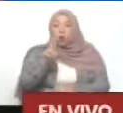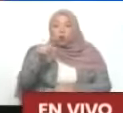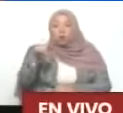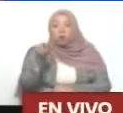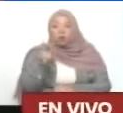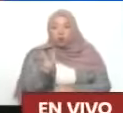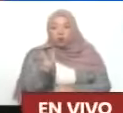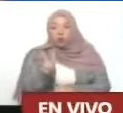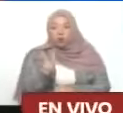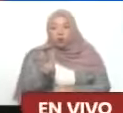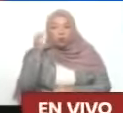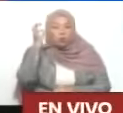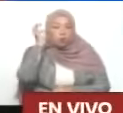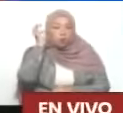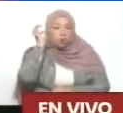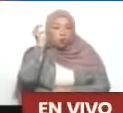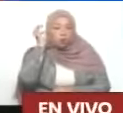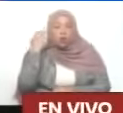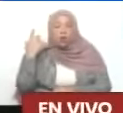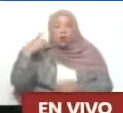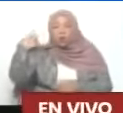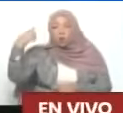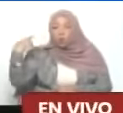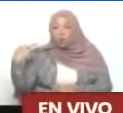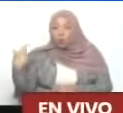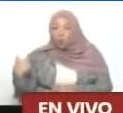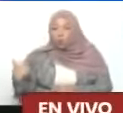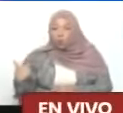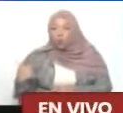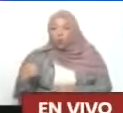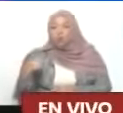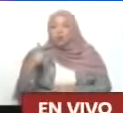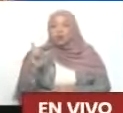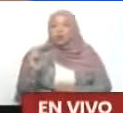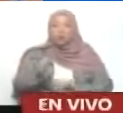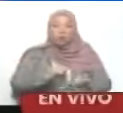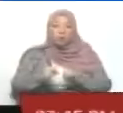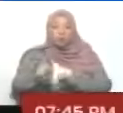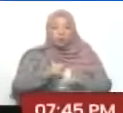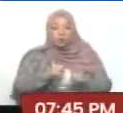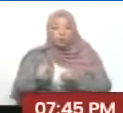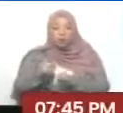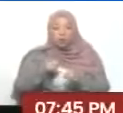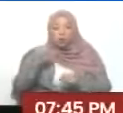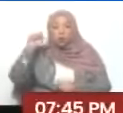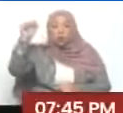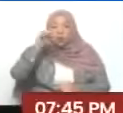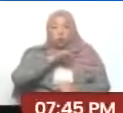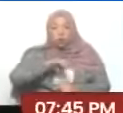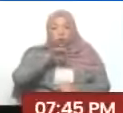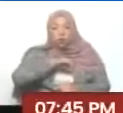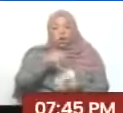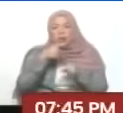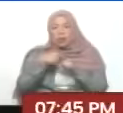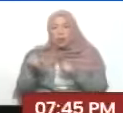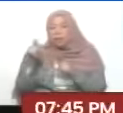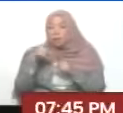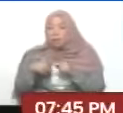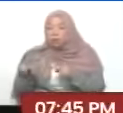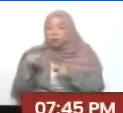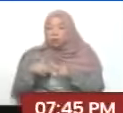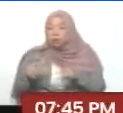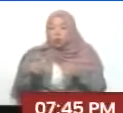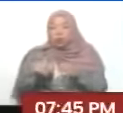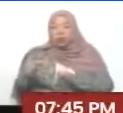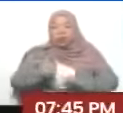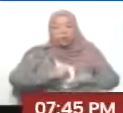una luchadora social llamada Lina Ron. O sea, la diversidad de movimientos marxistas-leninistas, movimientos marxistas,